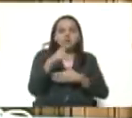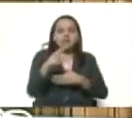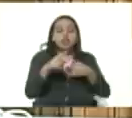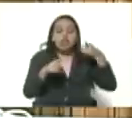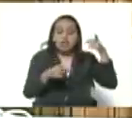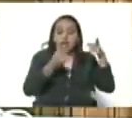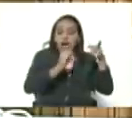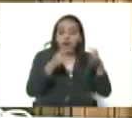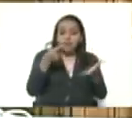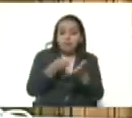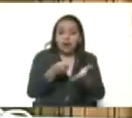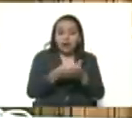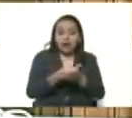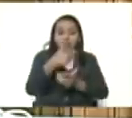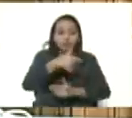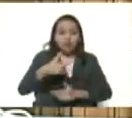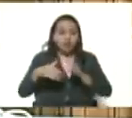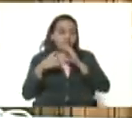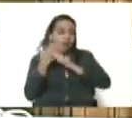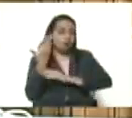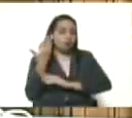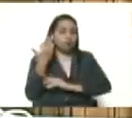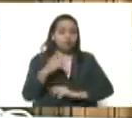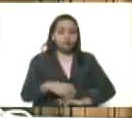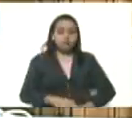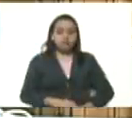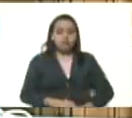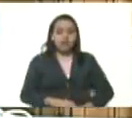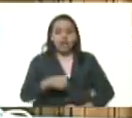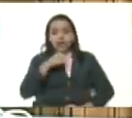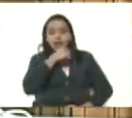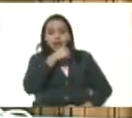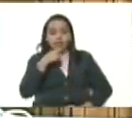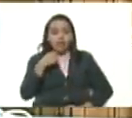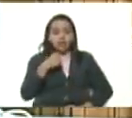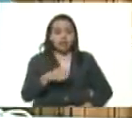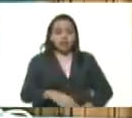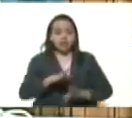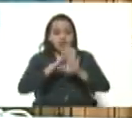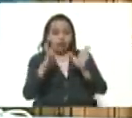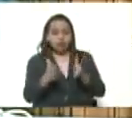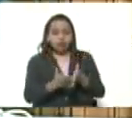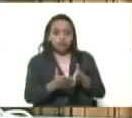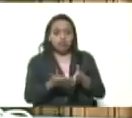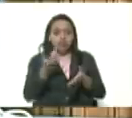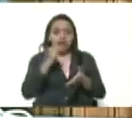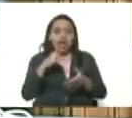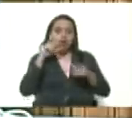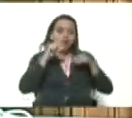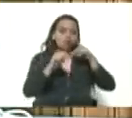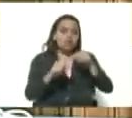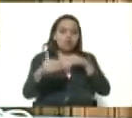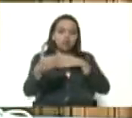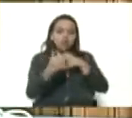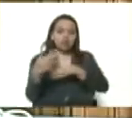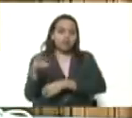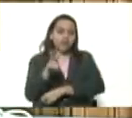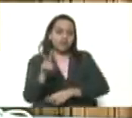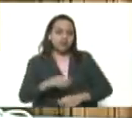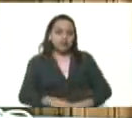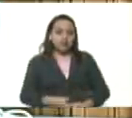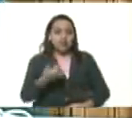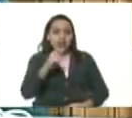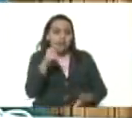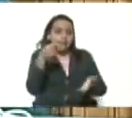a actores famosos, actrices famosas, a cantantes famosas del mundo para que saquen un Twitter de Venezuela. Y eso